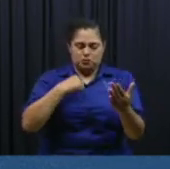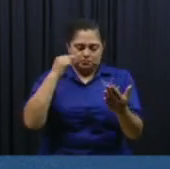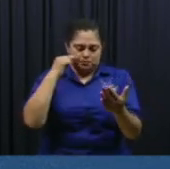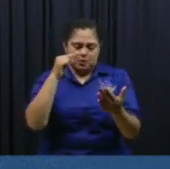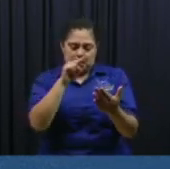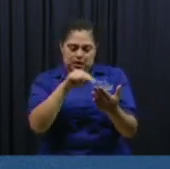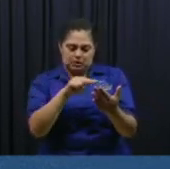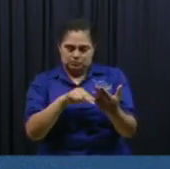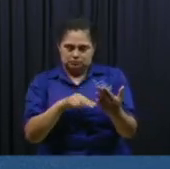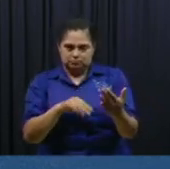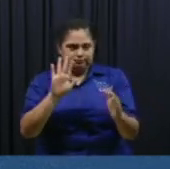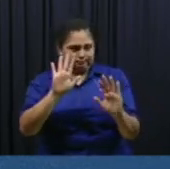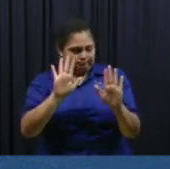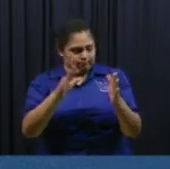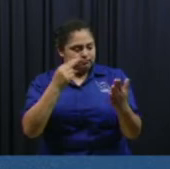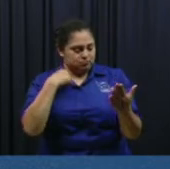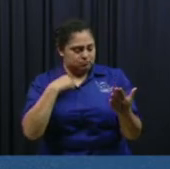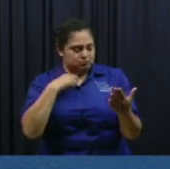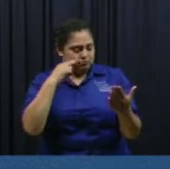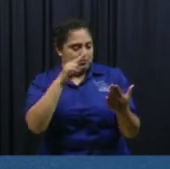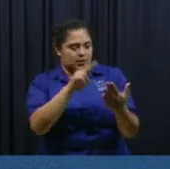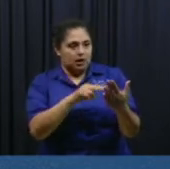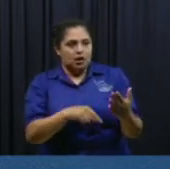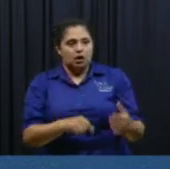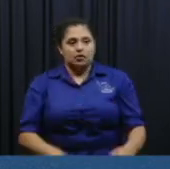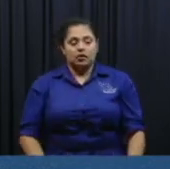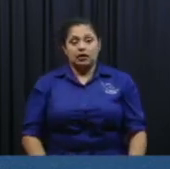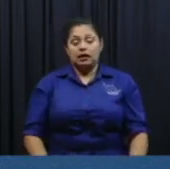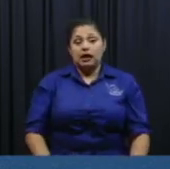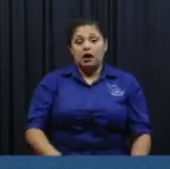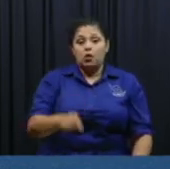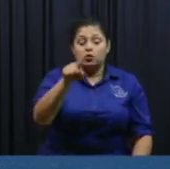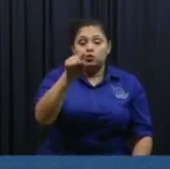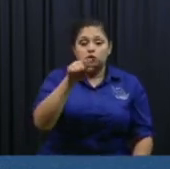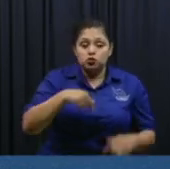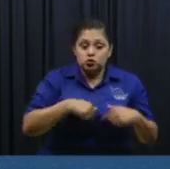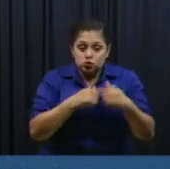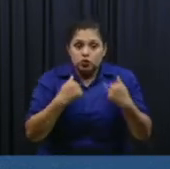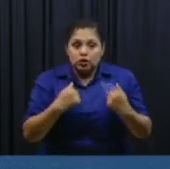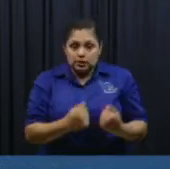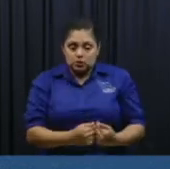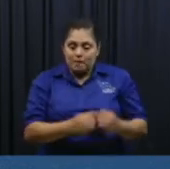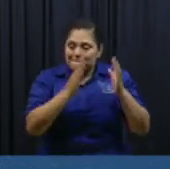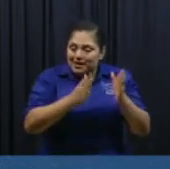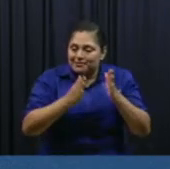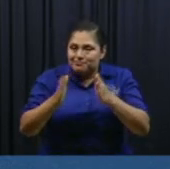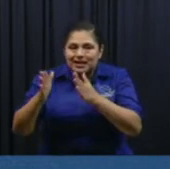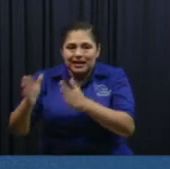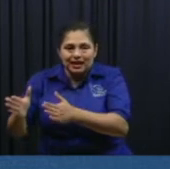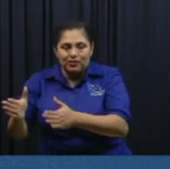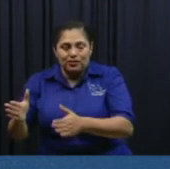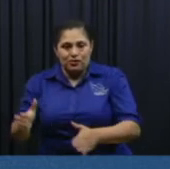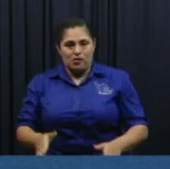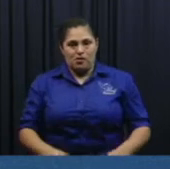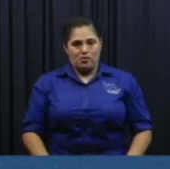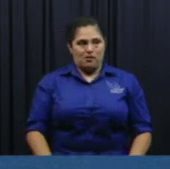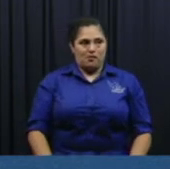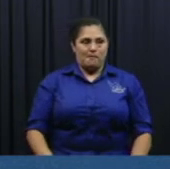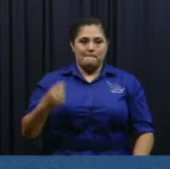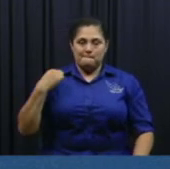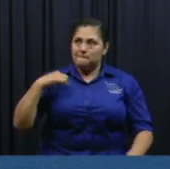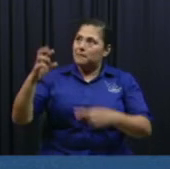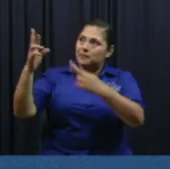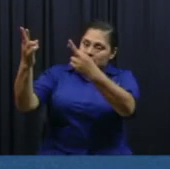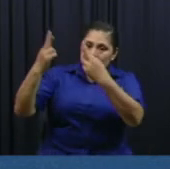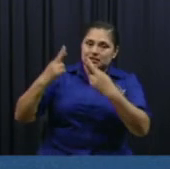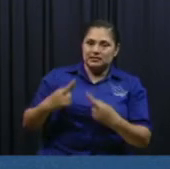voy a leer para lo que estoy diciendo que tiene que ser preparado nuestro corazón y nuestro recipiente vamos a ver vamos